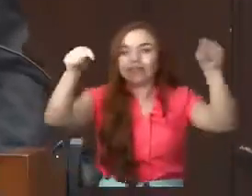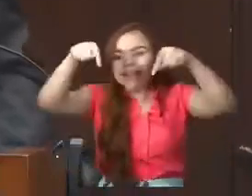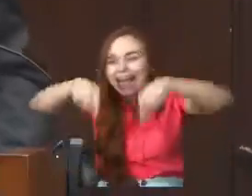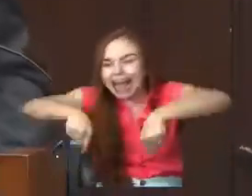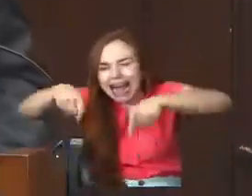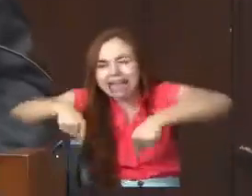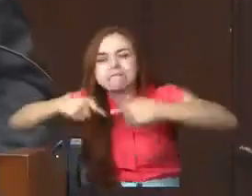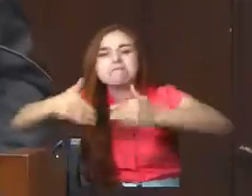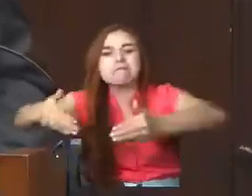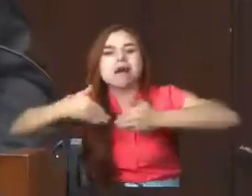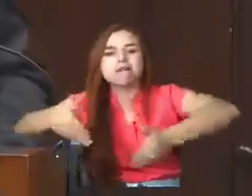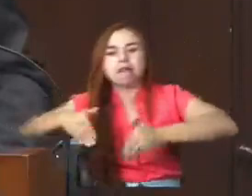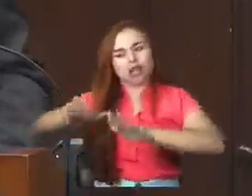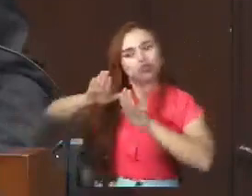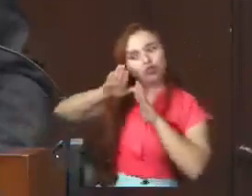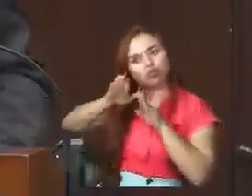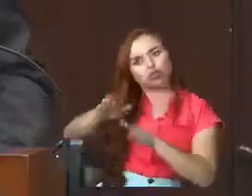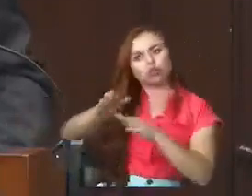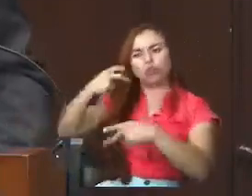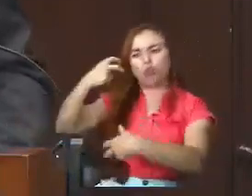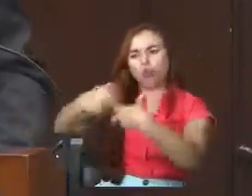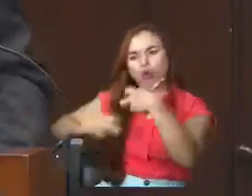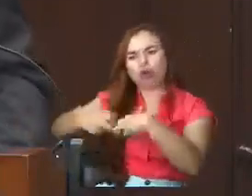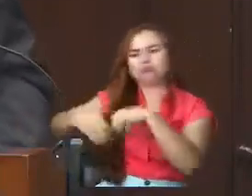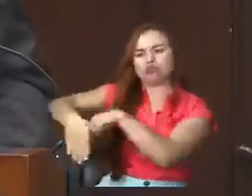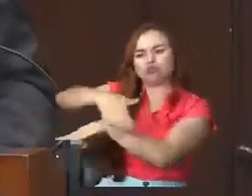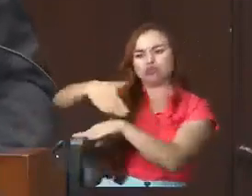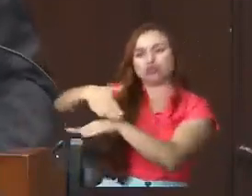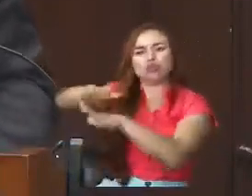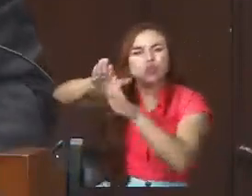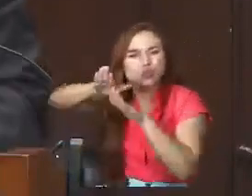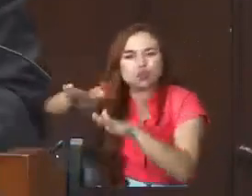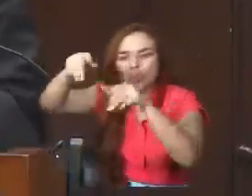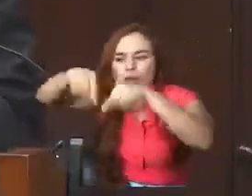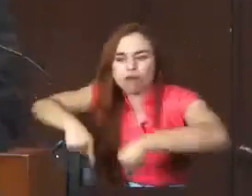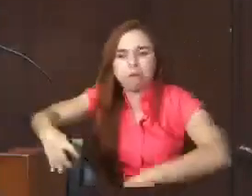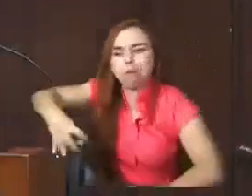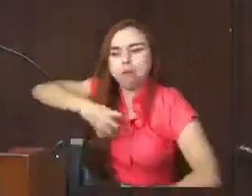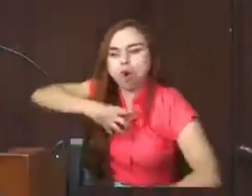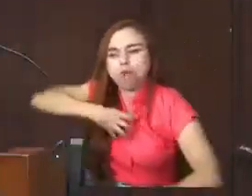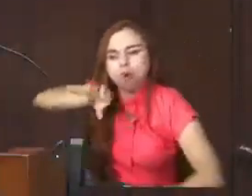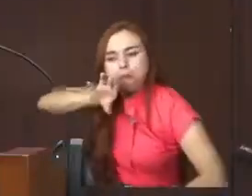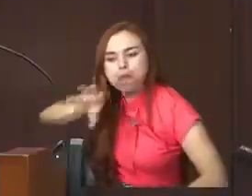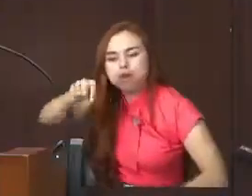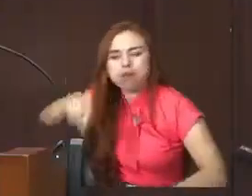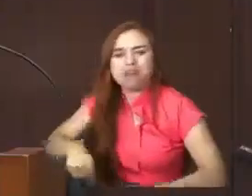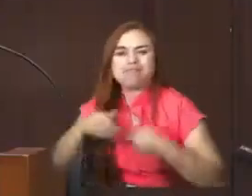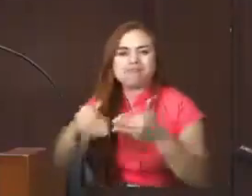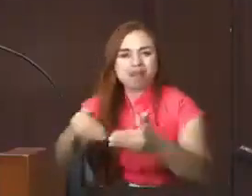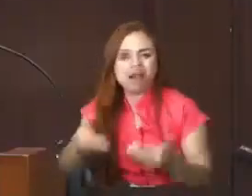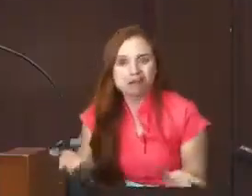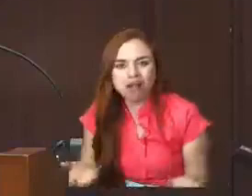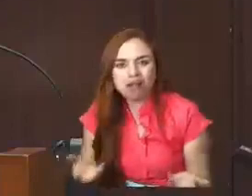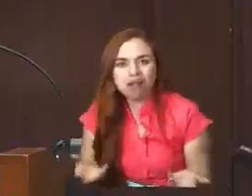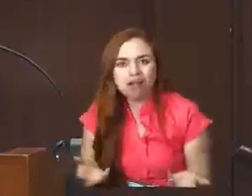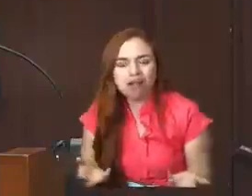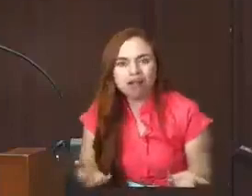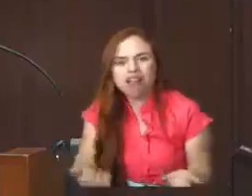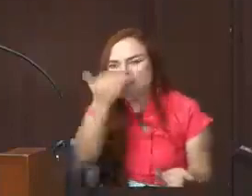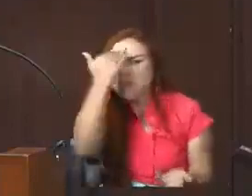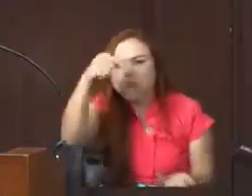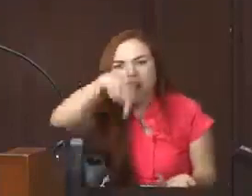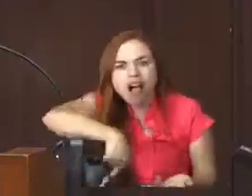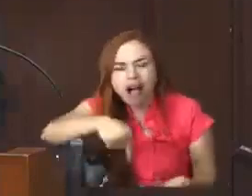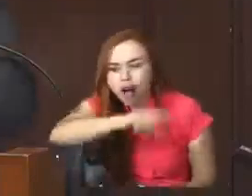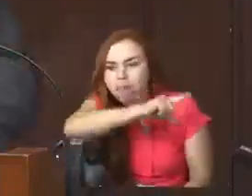su mano y sabiendo qué tipo de aspirina es, porque lo que no podemos someter a esta sociedad,